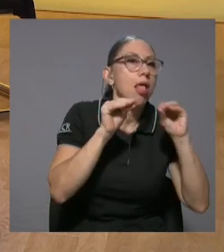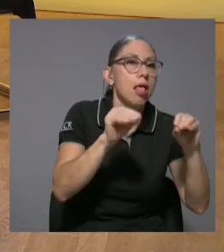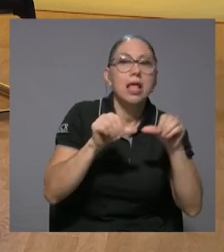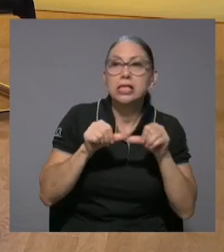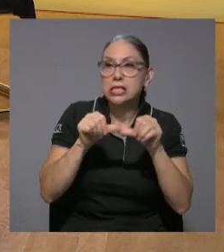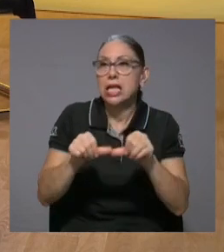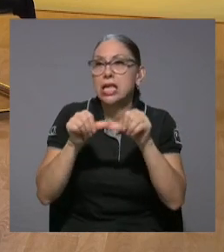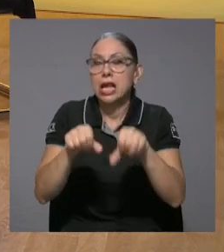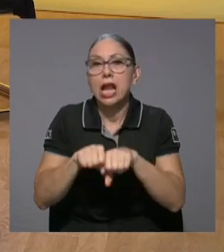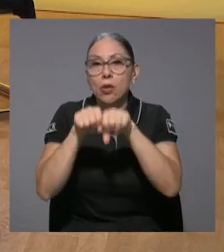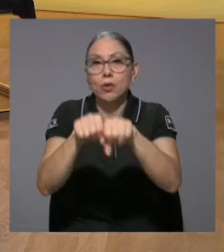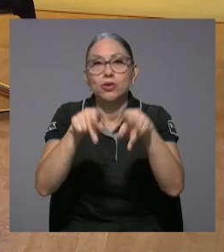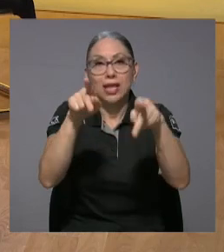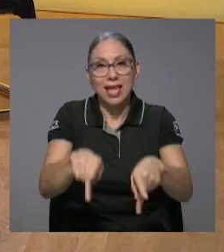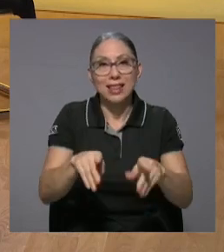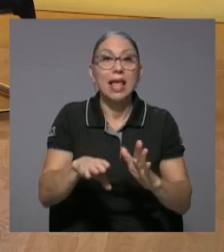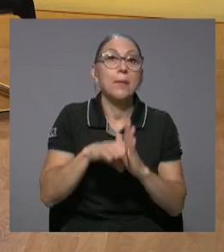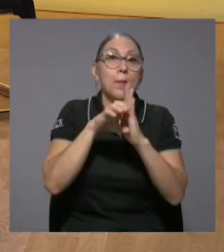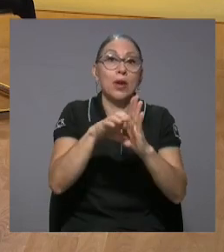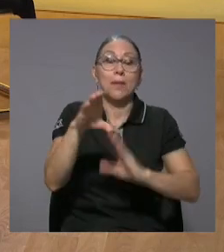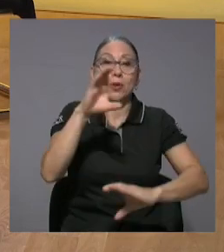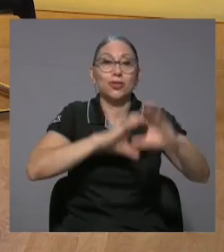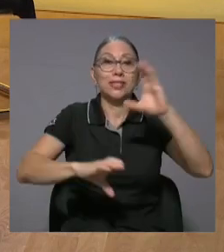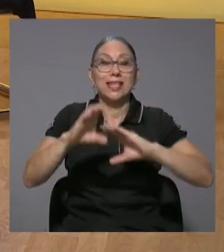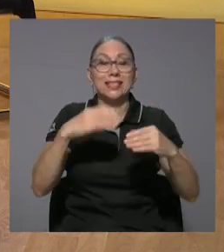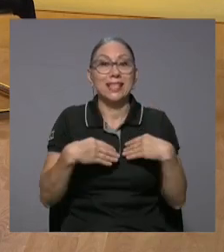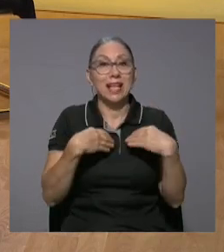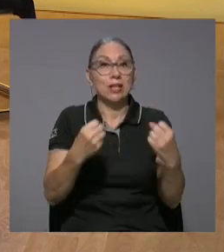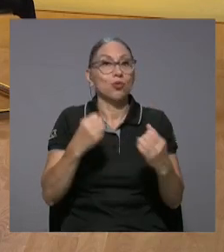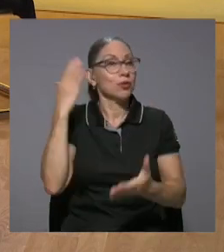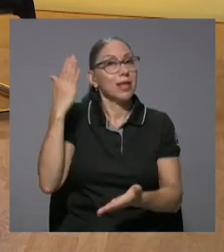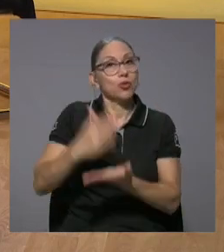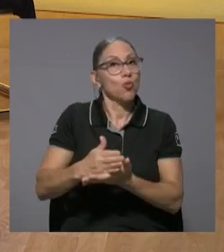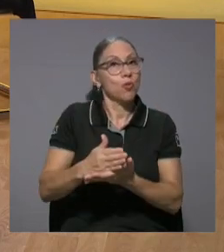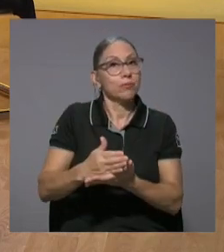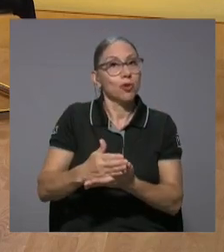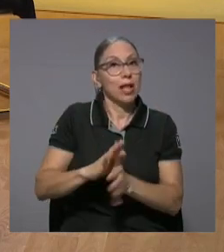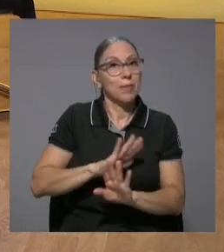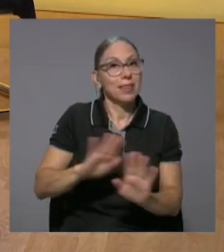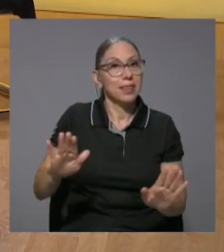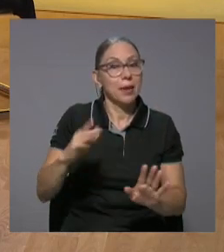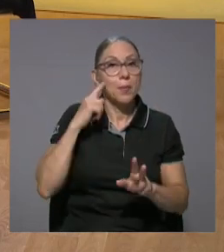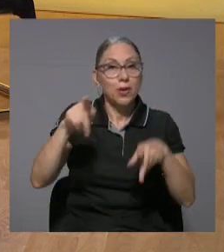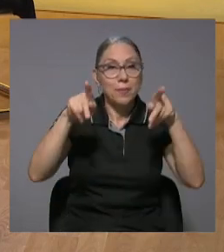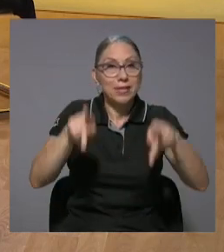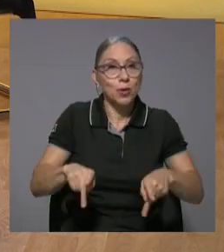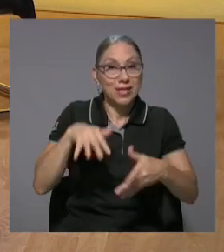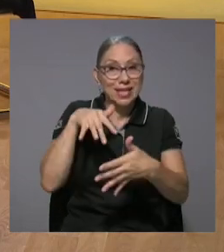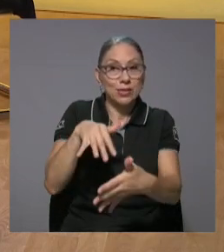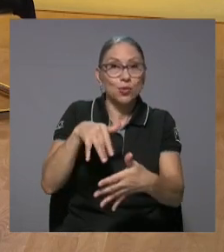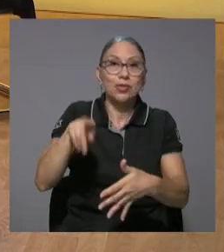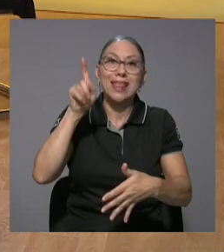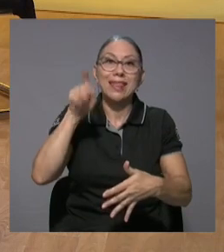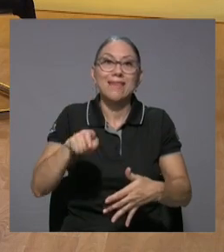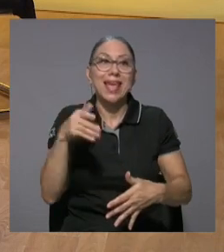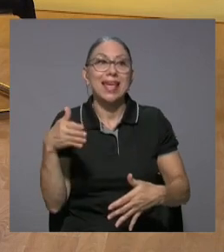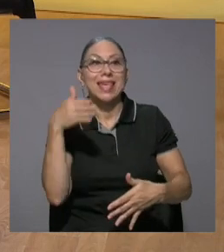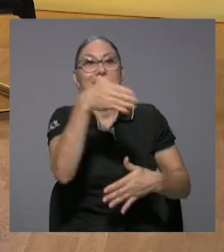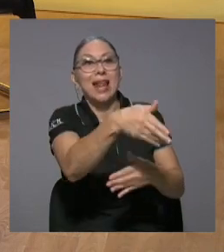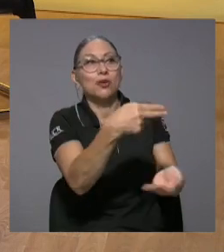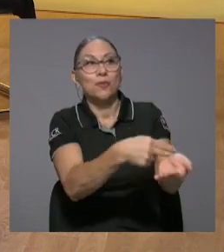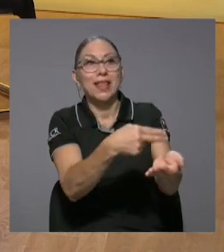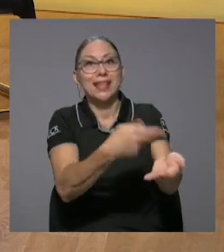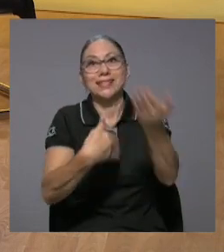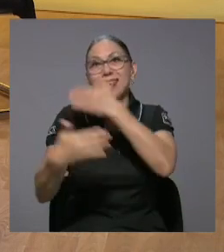en donde se podía, por ejemplo, ciencias de la salud detuvo totalmente, porque las personas que estudian estas carreras tenían que estar en los hospitales y los hospitales